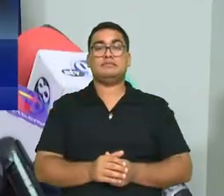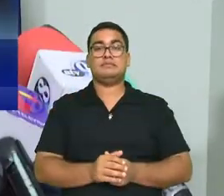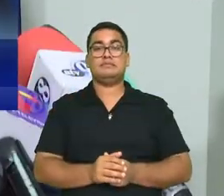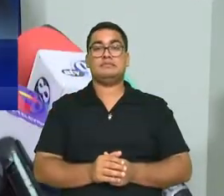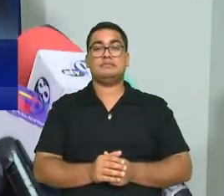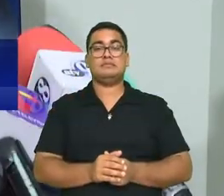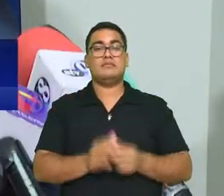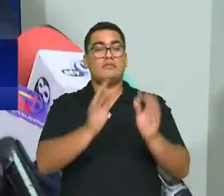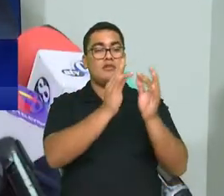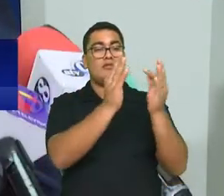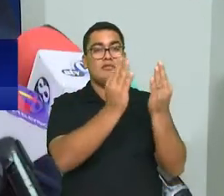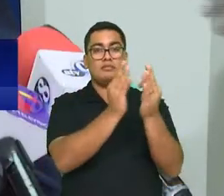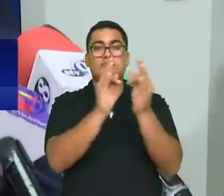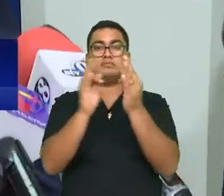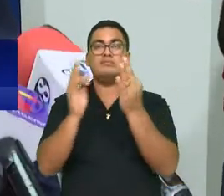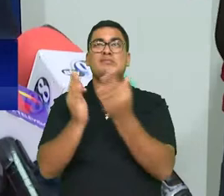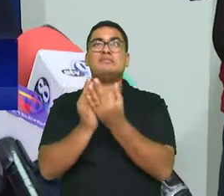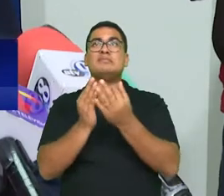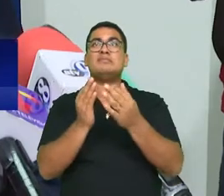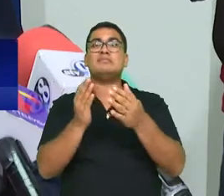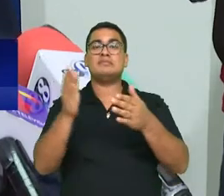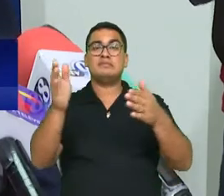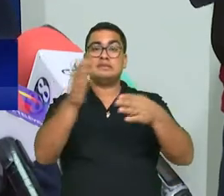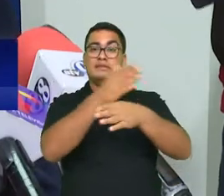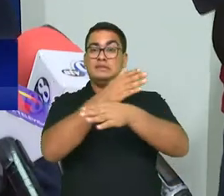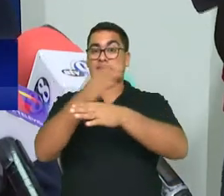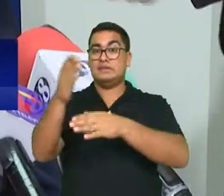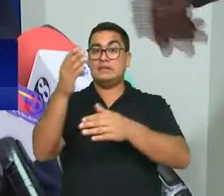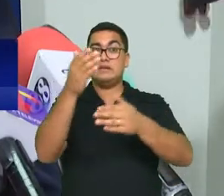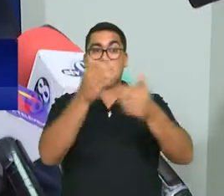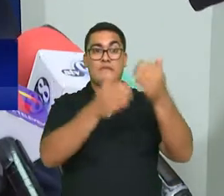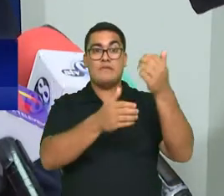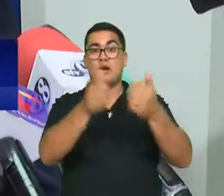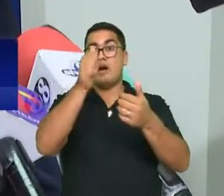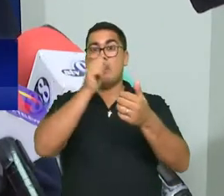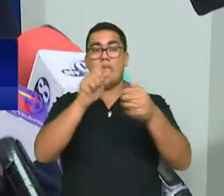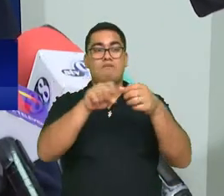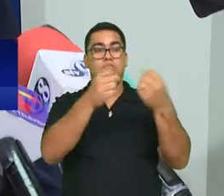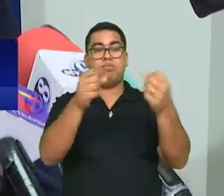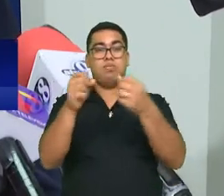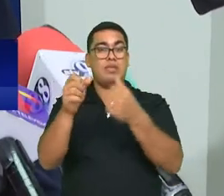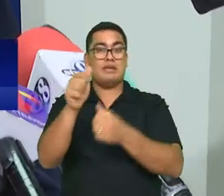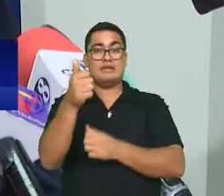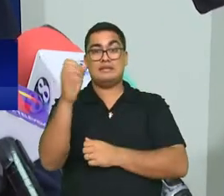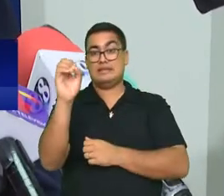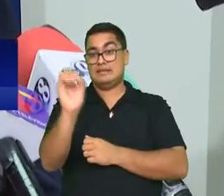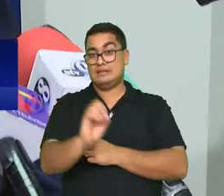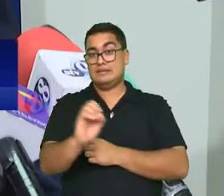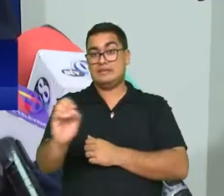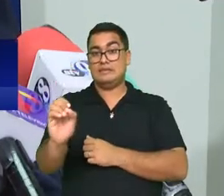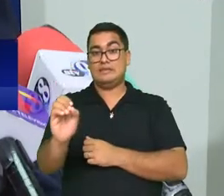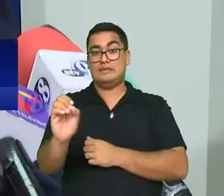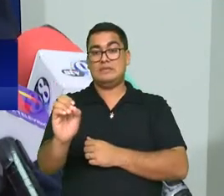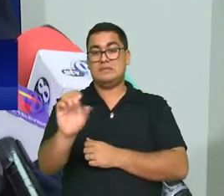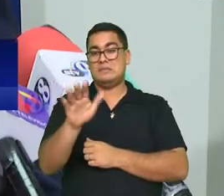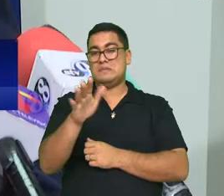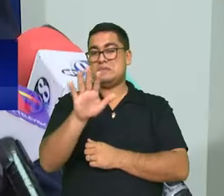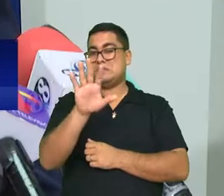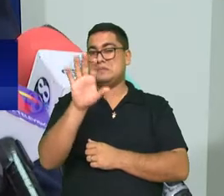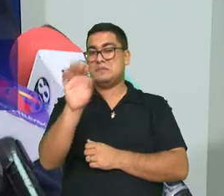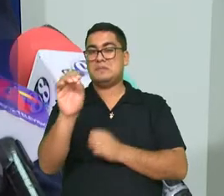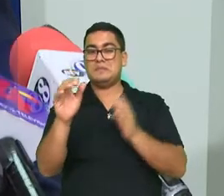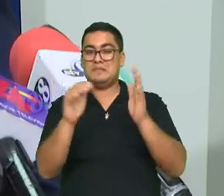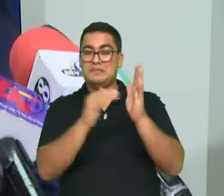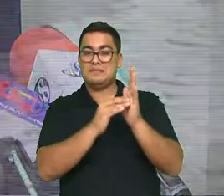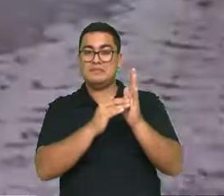estas familias por tipo de afectación que tenemos, el 60% 50% de las familias, unas 50,000 están